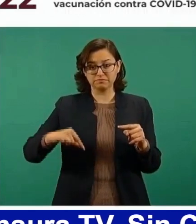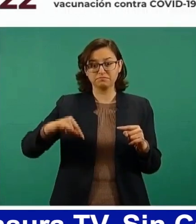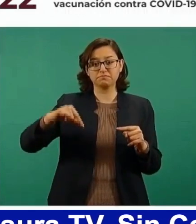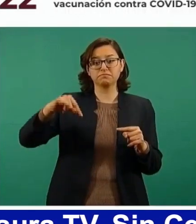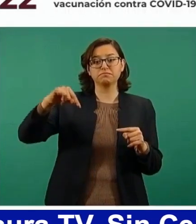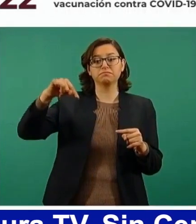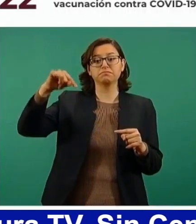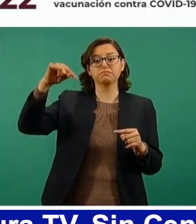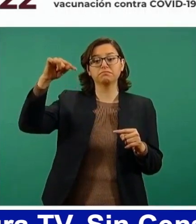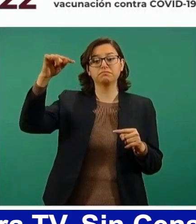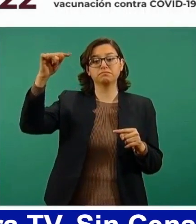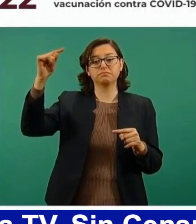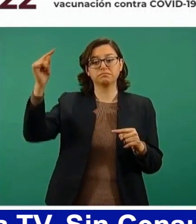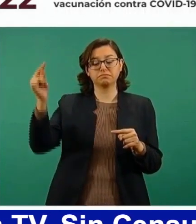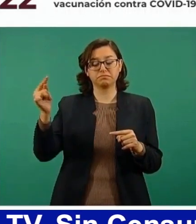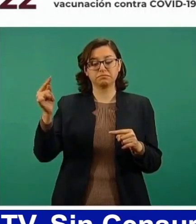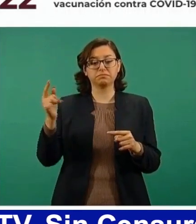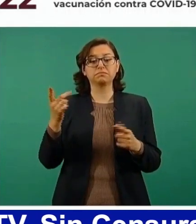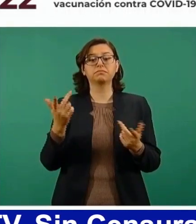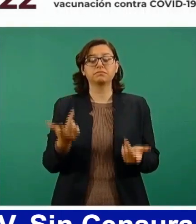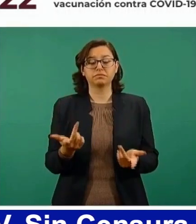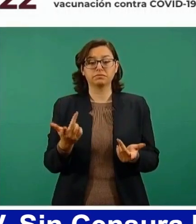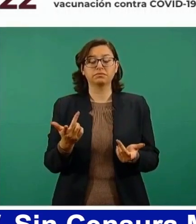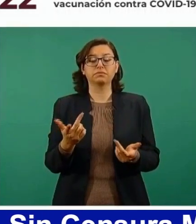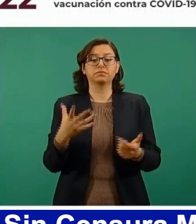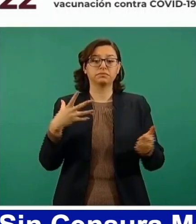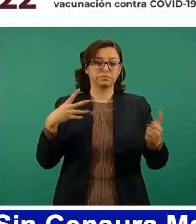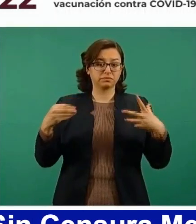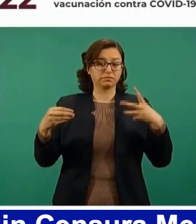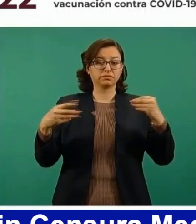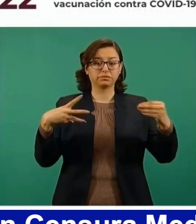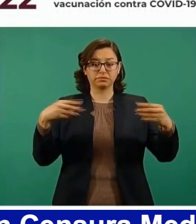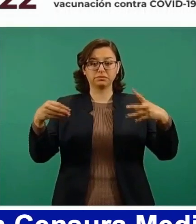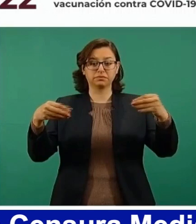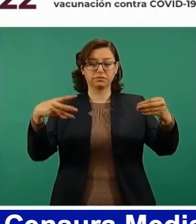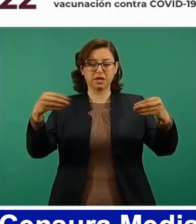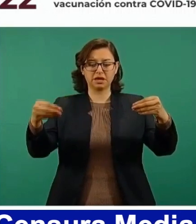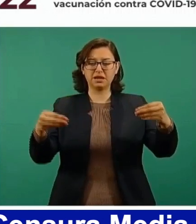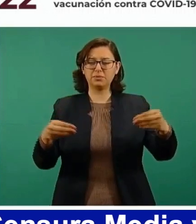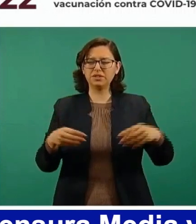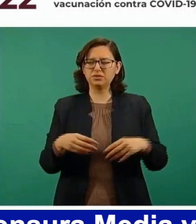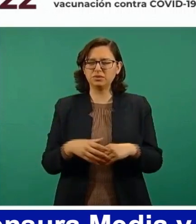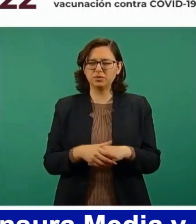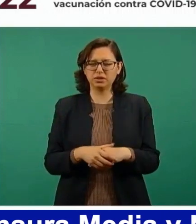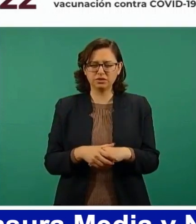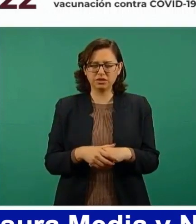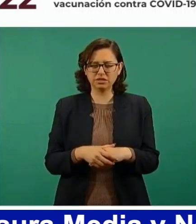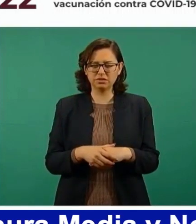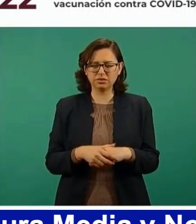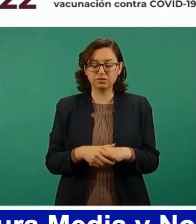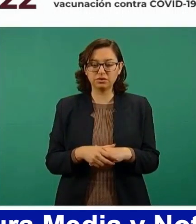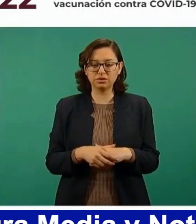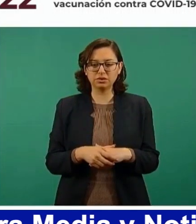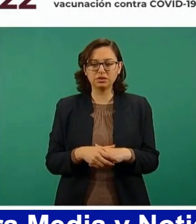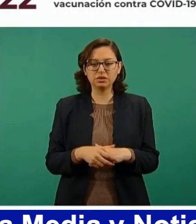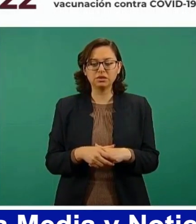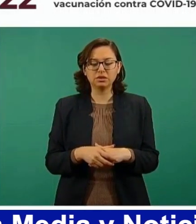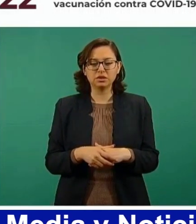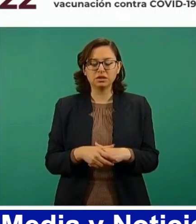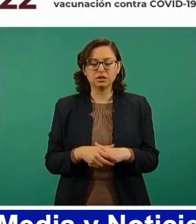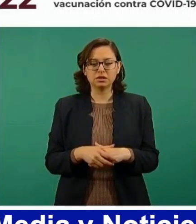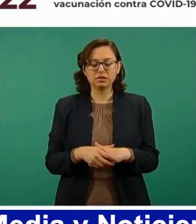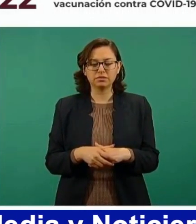de activación de actividad de la enfermedad, de contagios al principio,